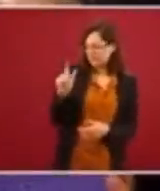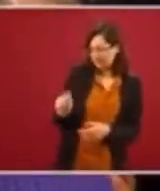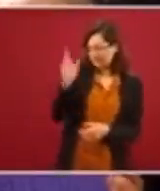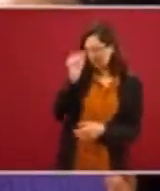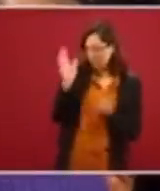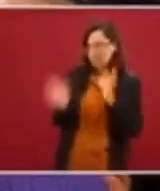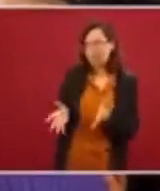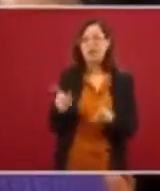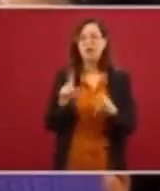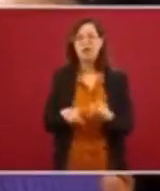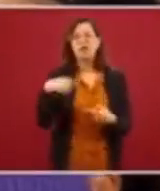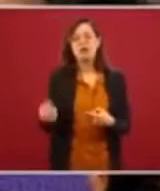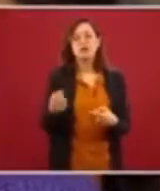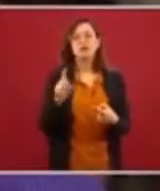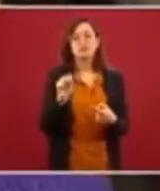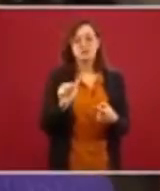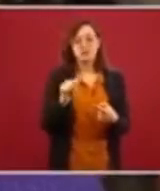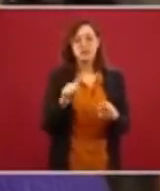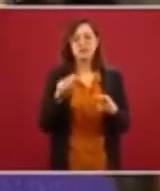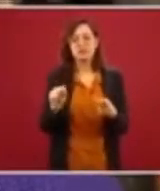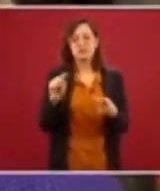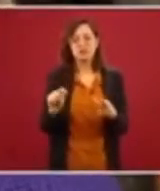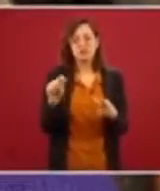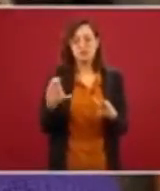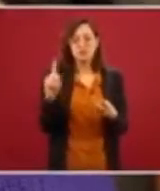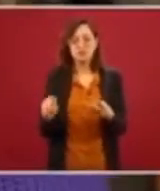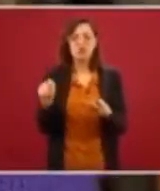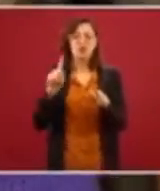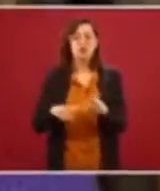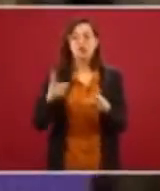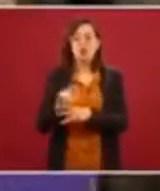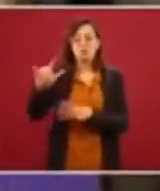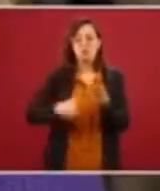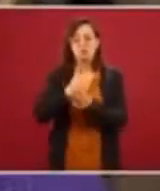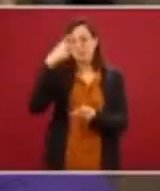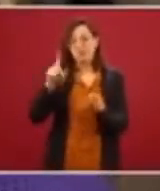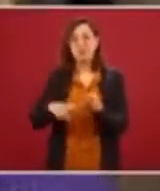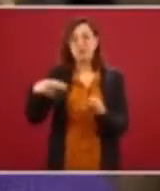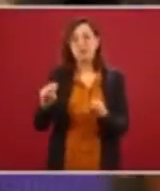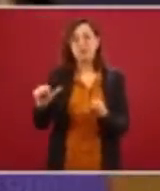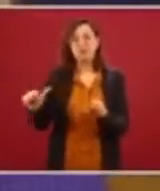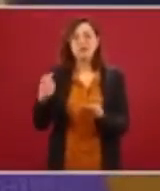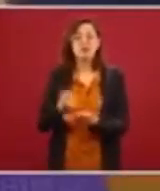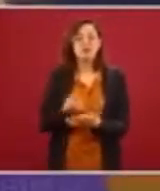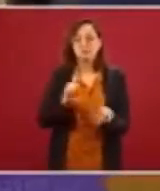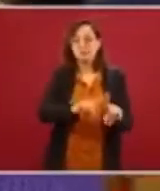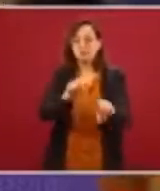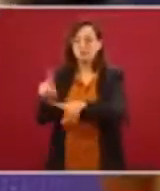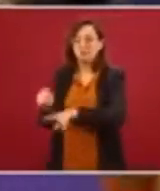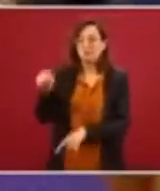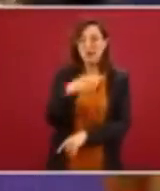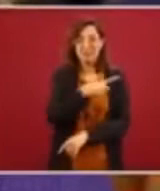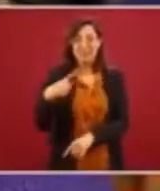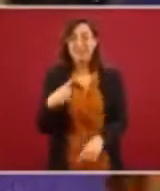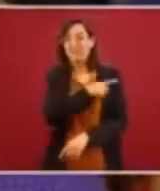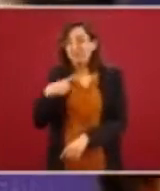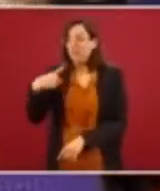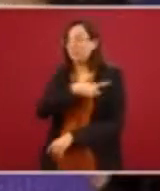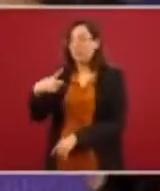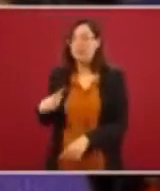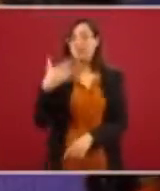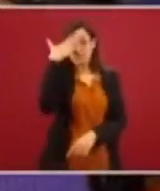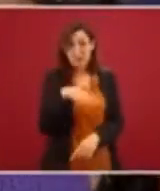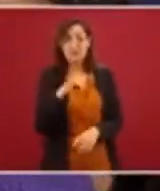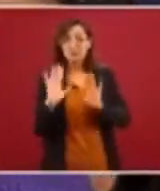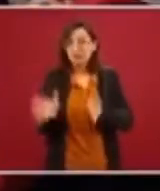tiene deuda con el SAT, con la Secretaría de Comunicaciones y Transportes, con el Aeropuerto Internacional de la Ciudad de México, con NASA. Son varias tendencias de gobierno con las cuales tiene esta deuda. ¿Sabes si alguna otra ya llegó a